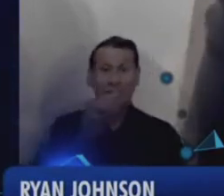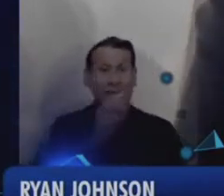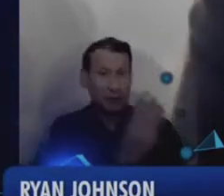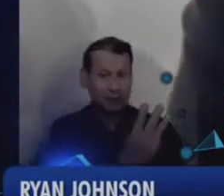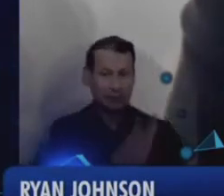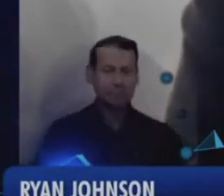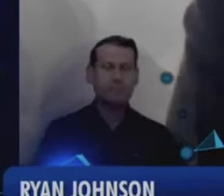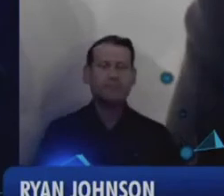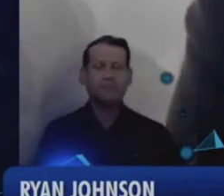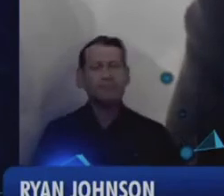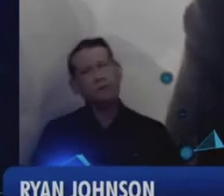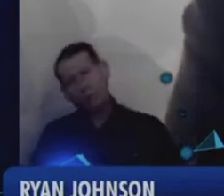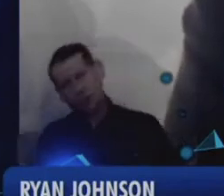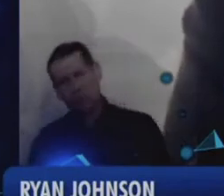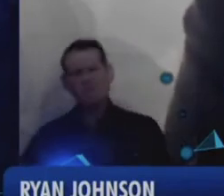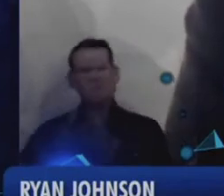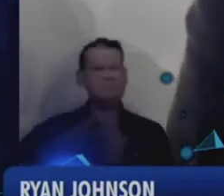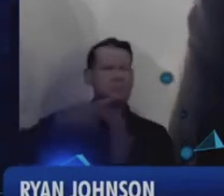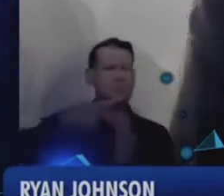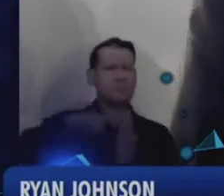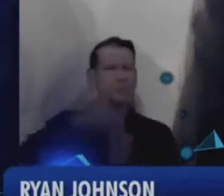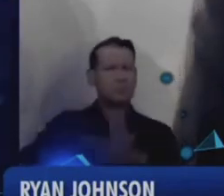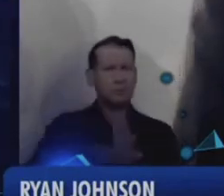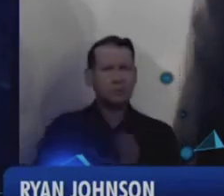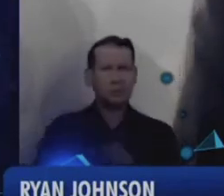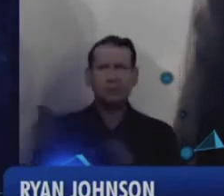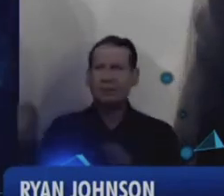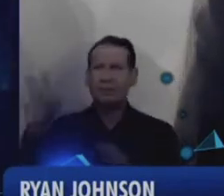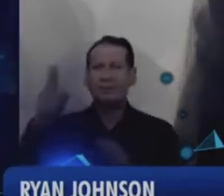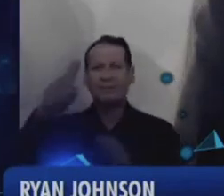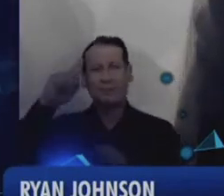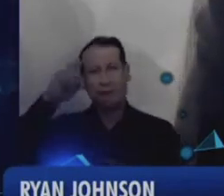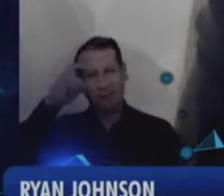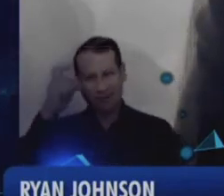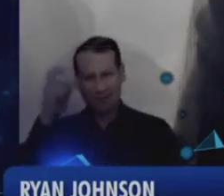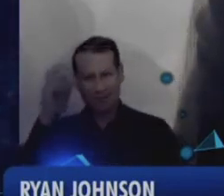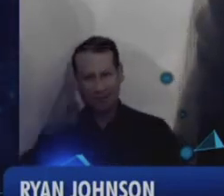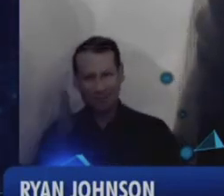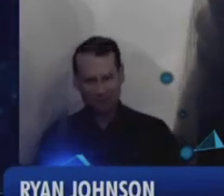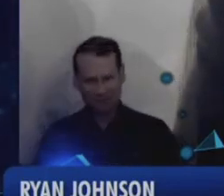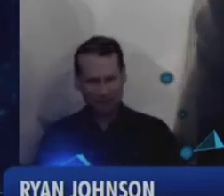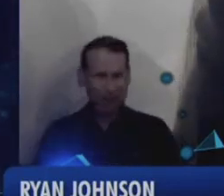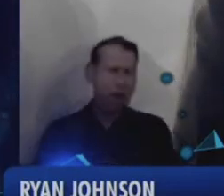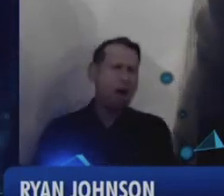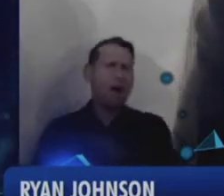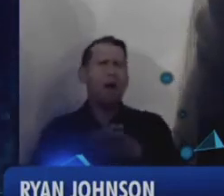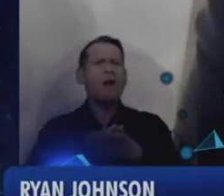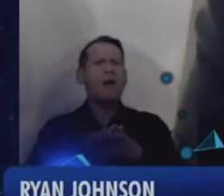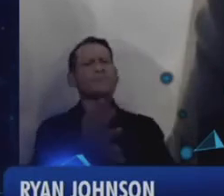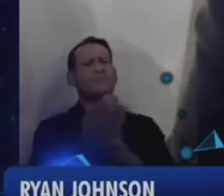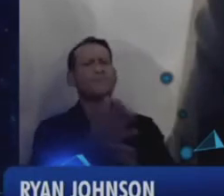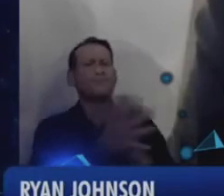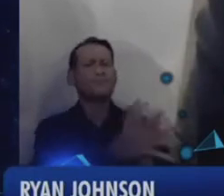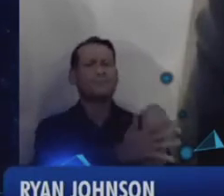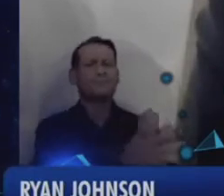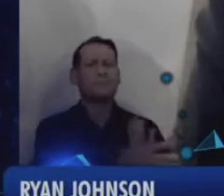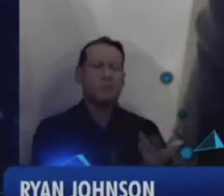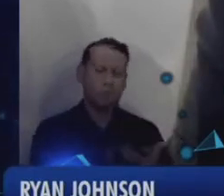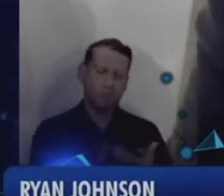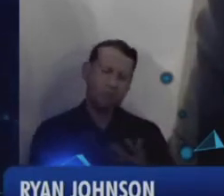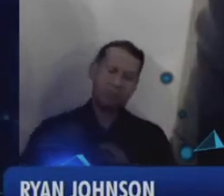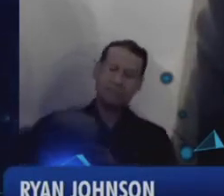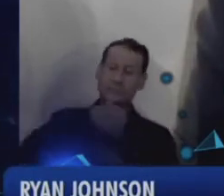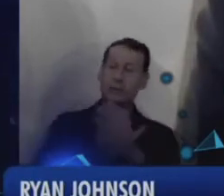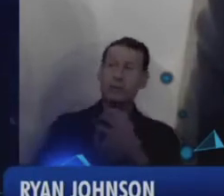es un que fue fomentado por el gobierno de Brasil, utilizando la capacidad de su satélite nacional y utilizando